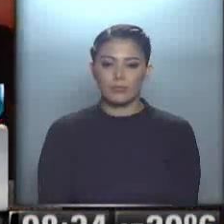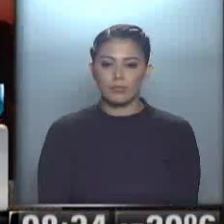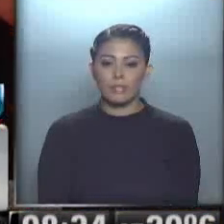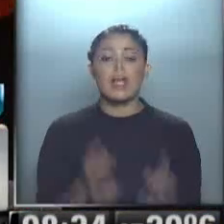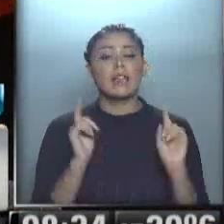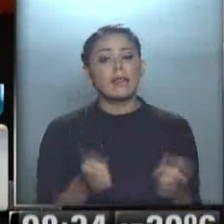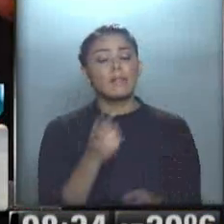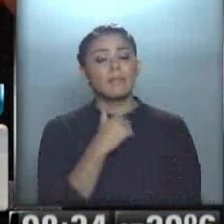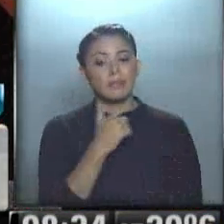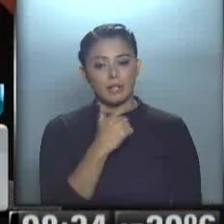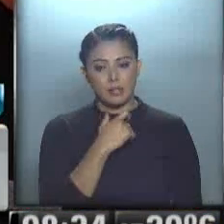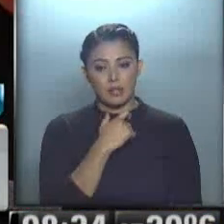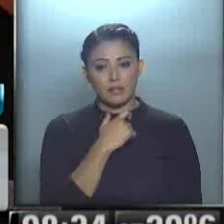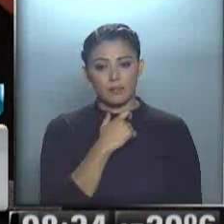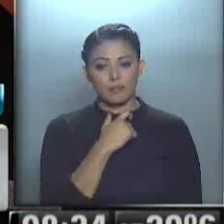También queremos hacer